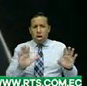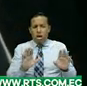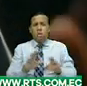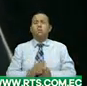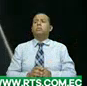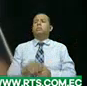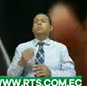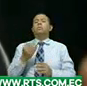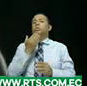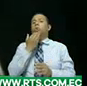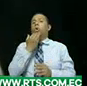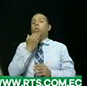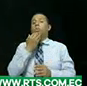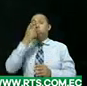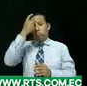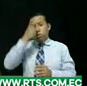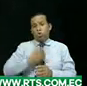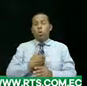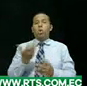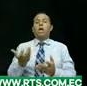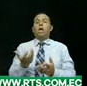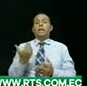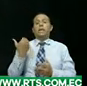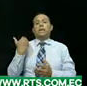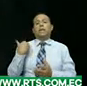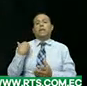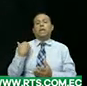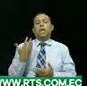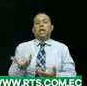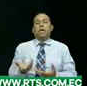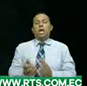sonido que